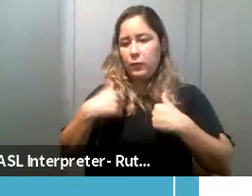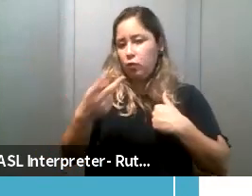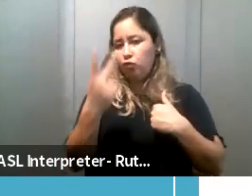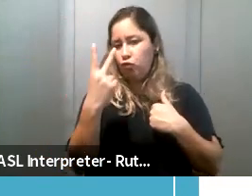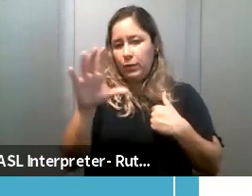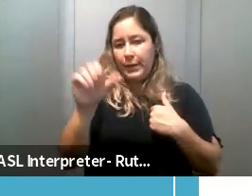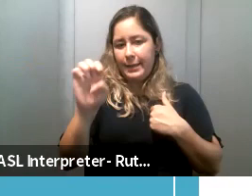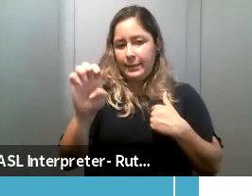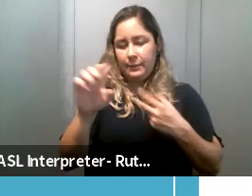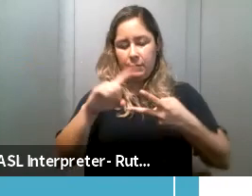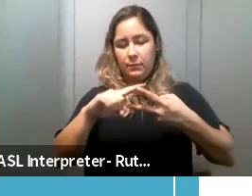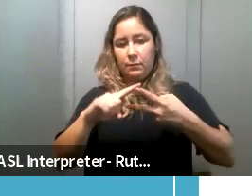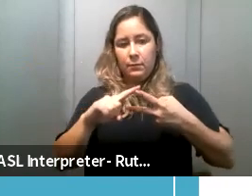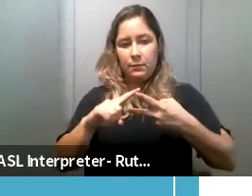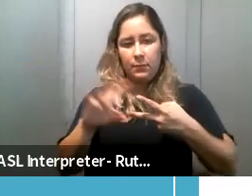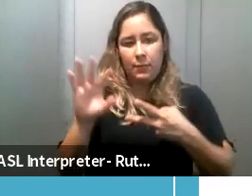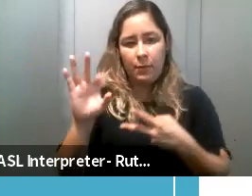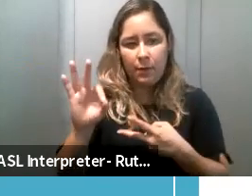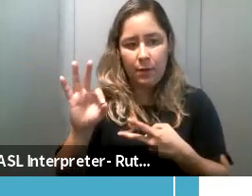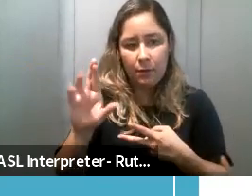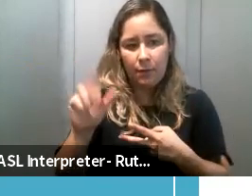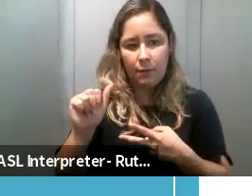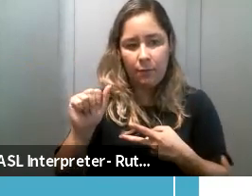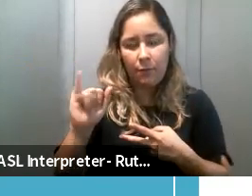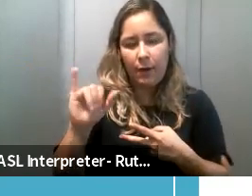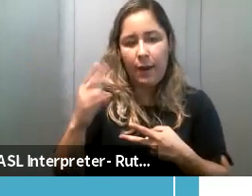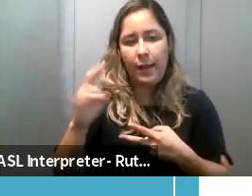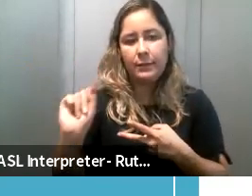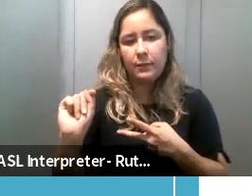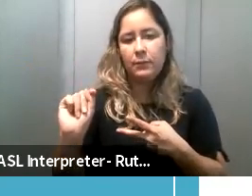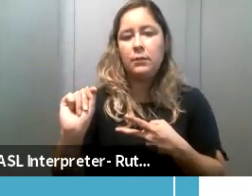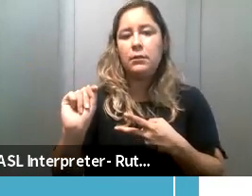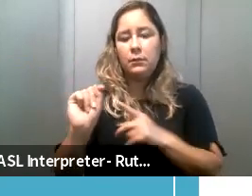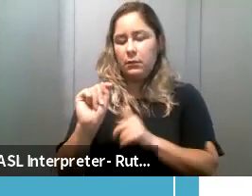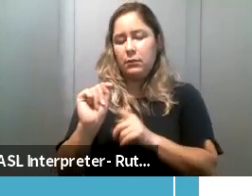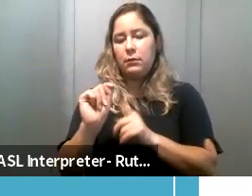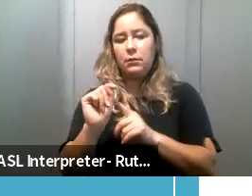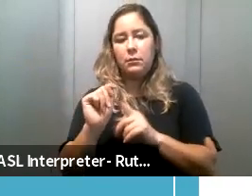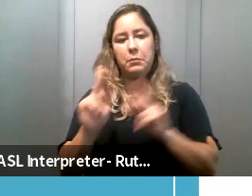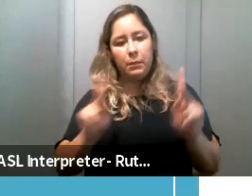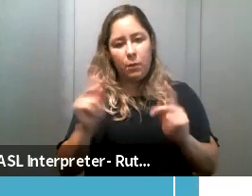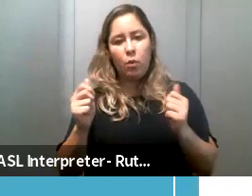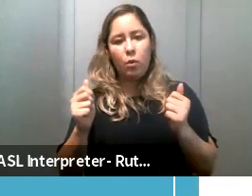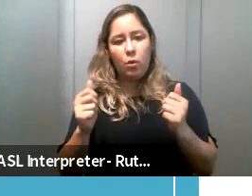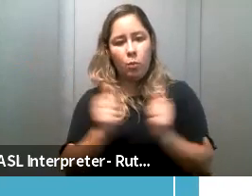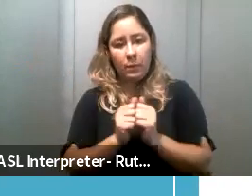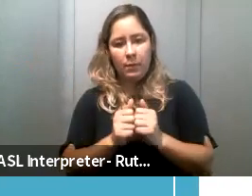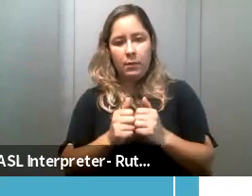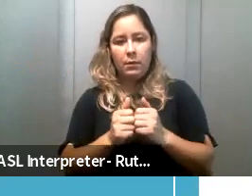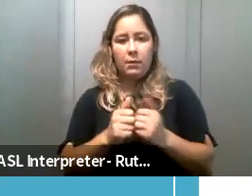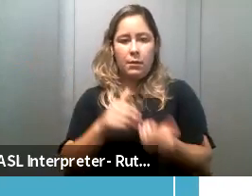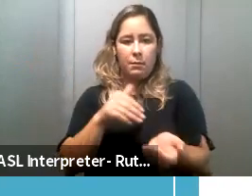que tienen condiciones médicas que aumenta el impacto de